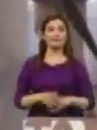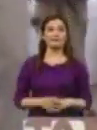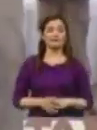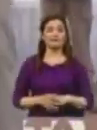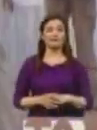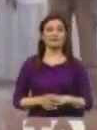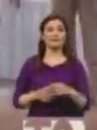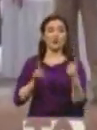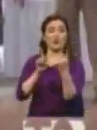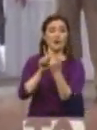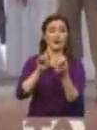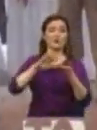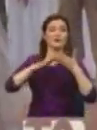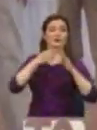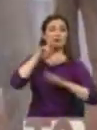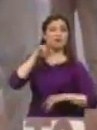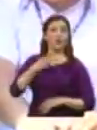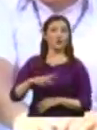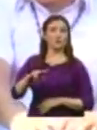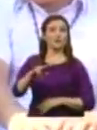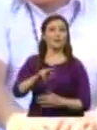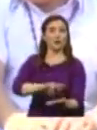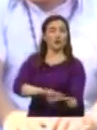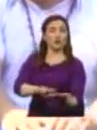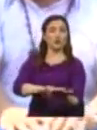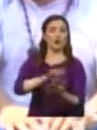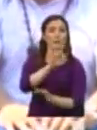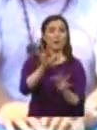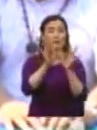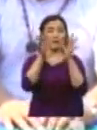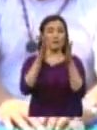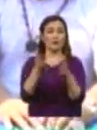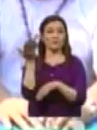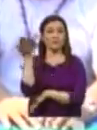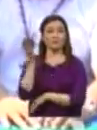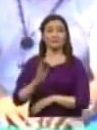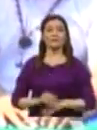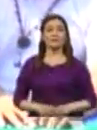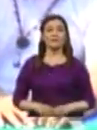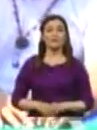un encuentro con las comunidades Shuar y una reunión con el prefecto Marcelino Chumpí.